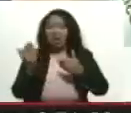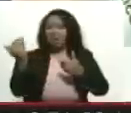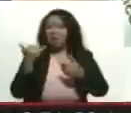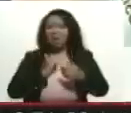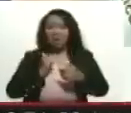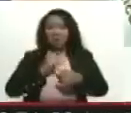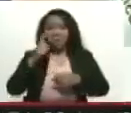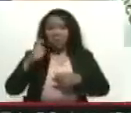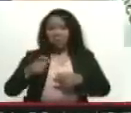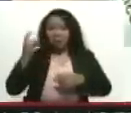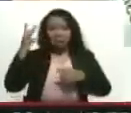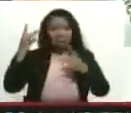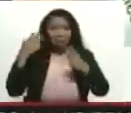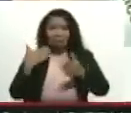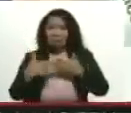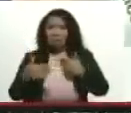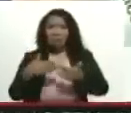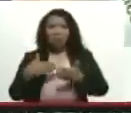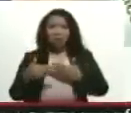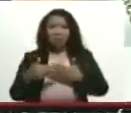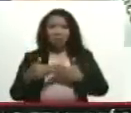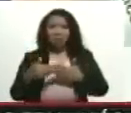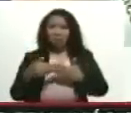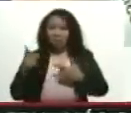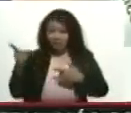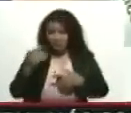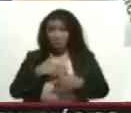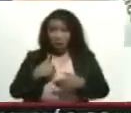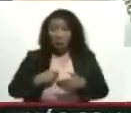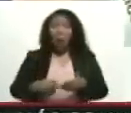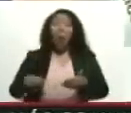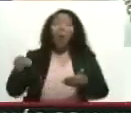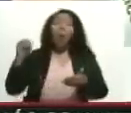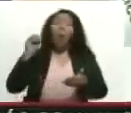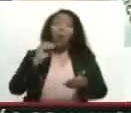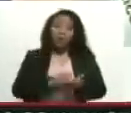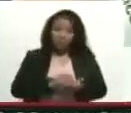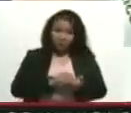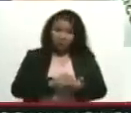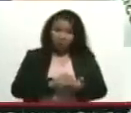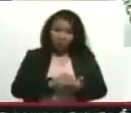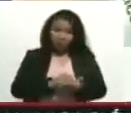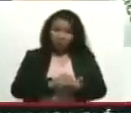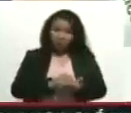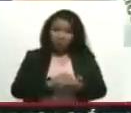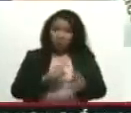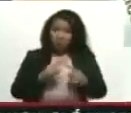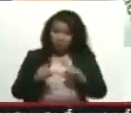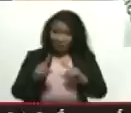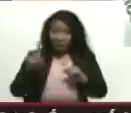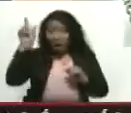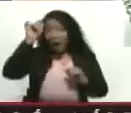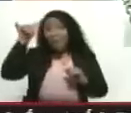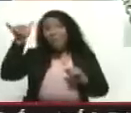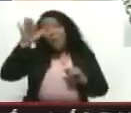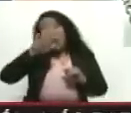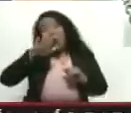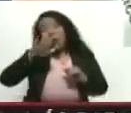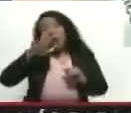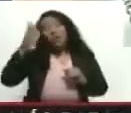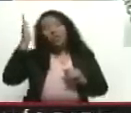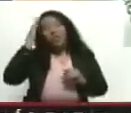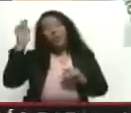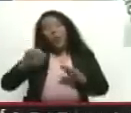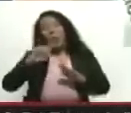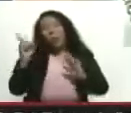quién estuviese. Es lo que quieren reeditar ahora, pero saben que el pueblo está no solo harto, sino